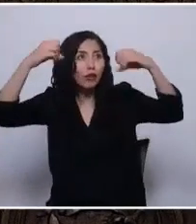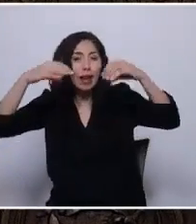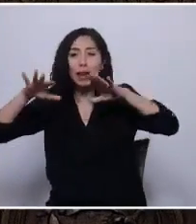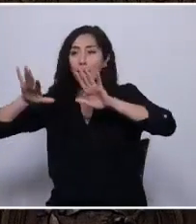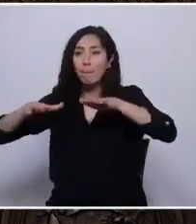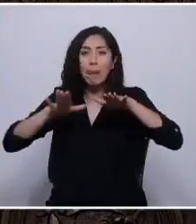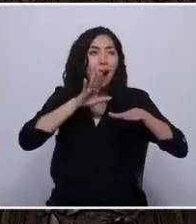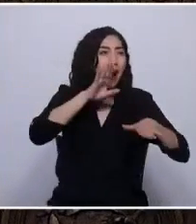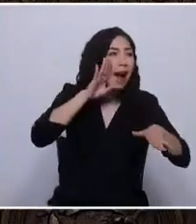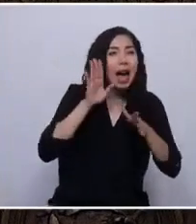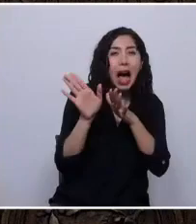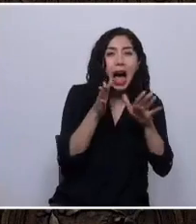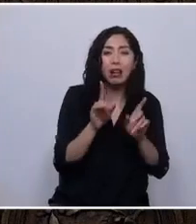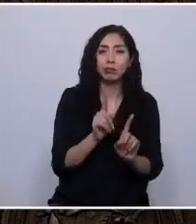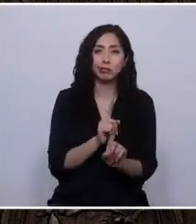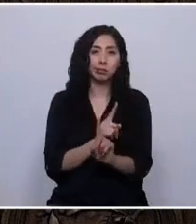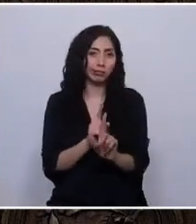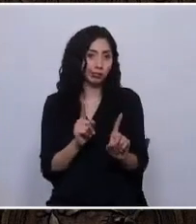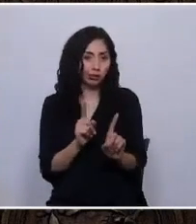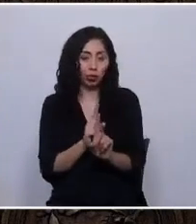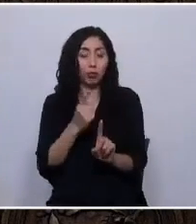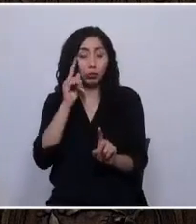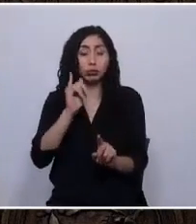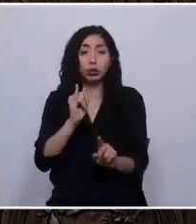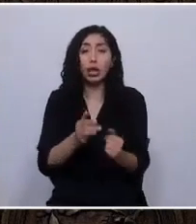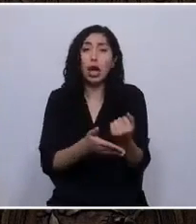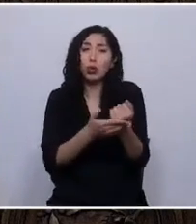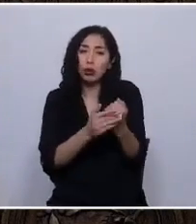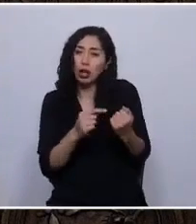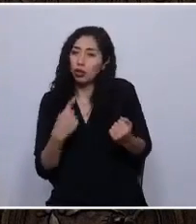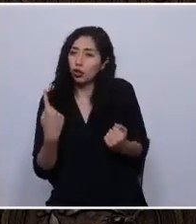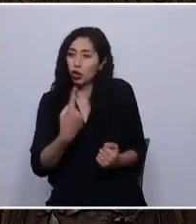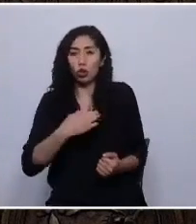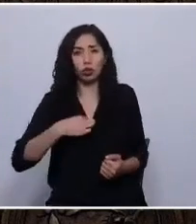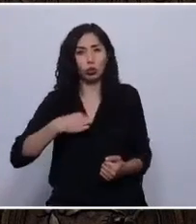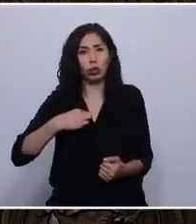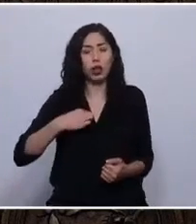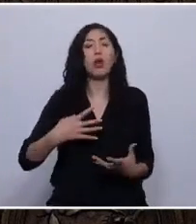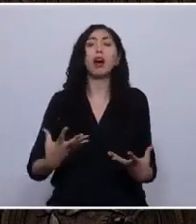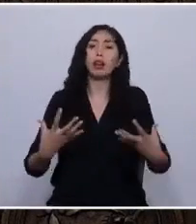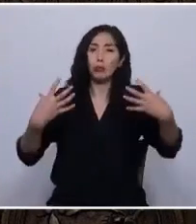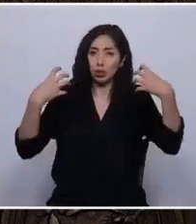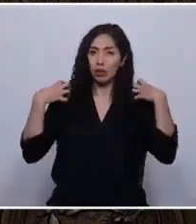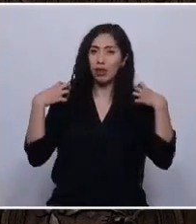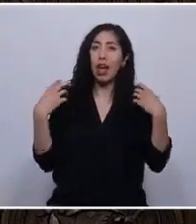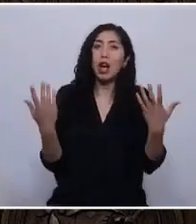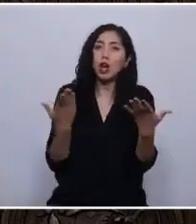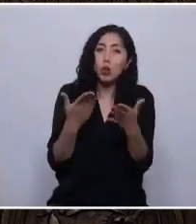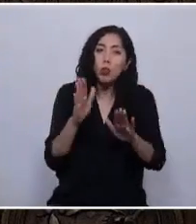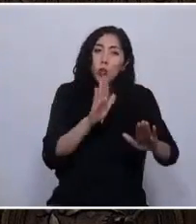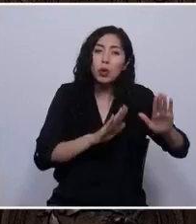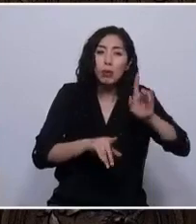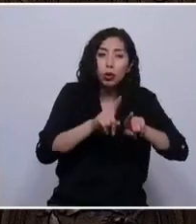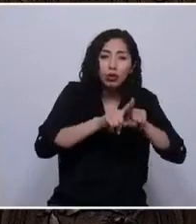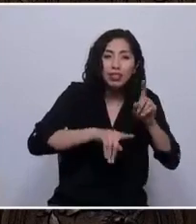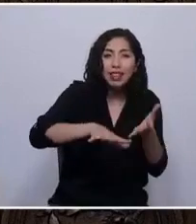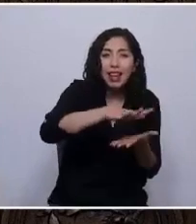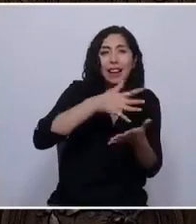sí puede obligar al Estado y a nosotros como ciudadanos a responsabilizarnos por cómo tratamos nuestra tierra, el agua, nuestro